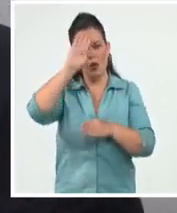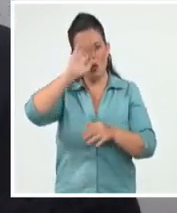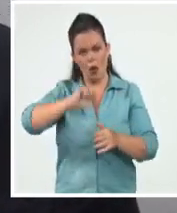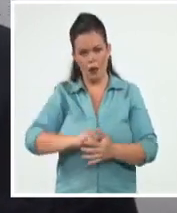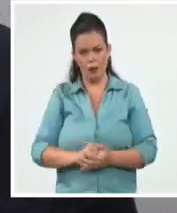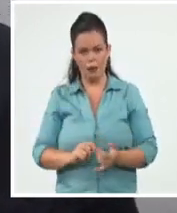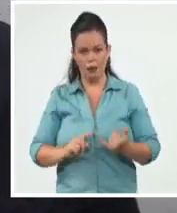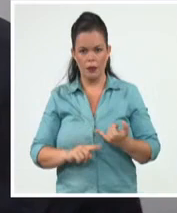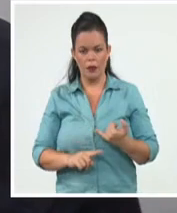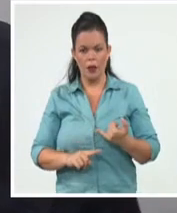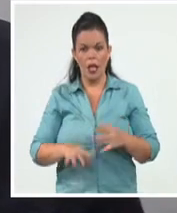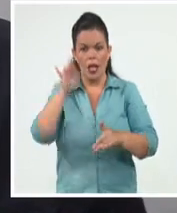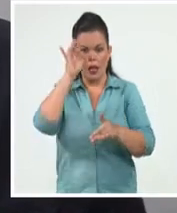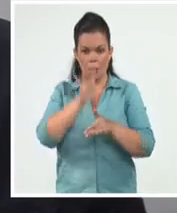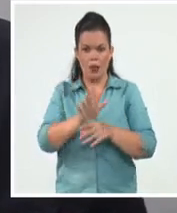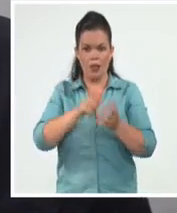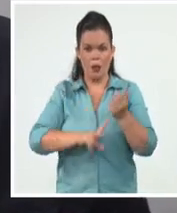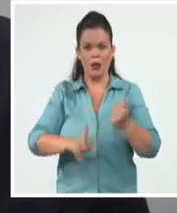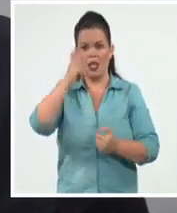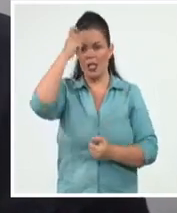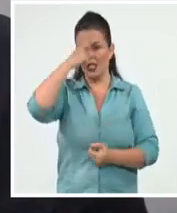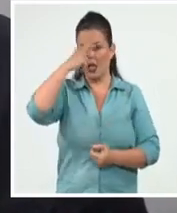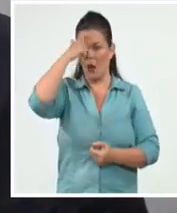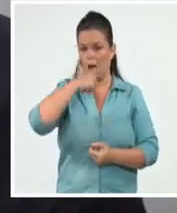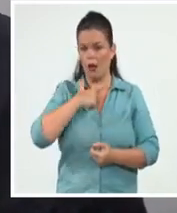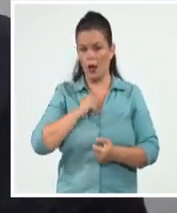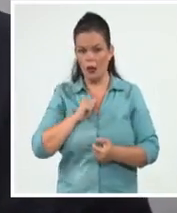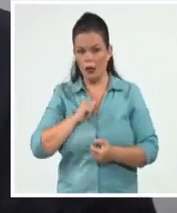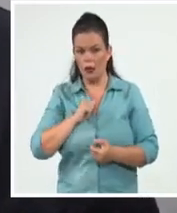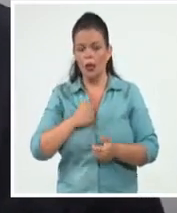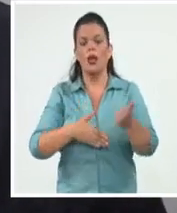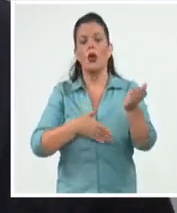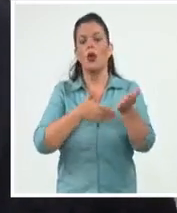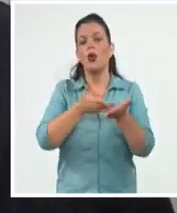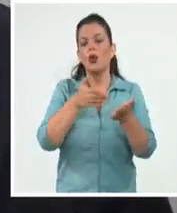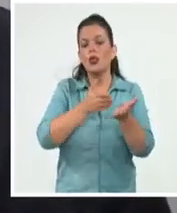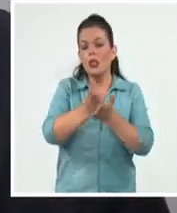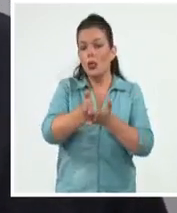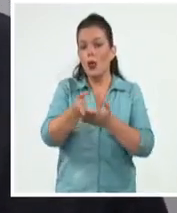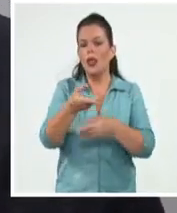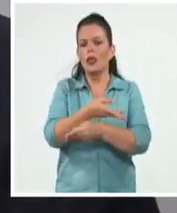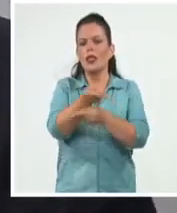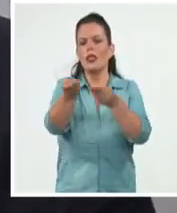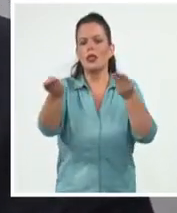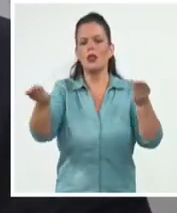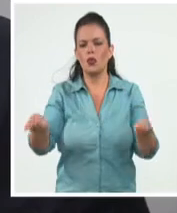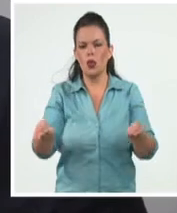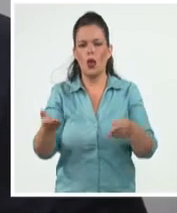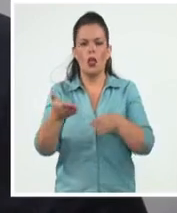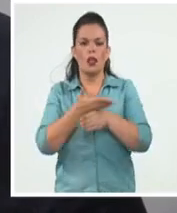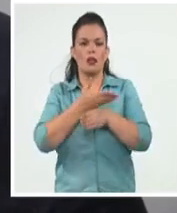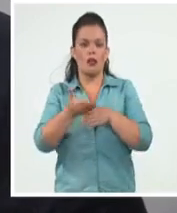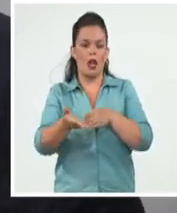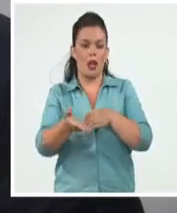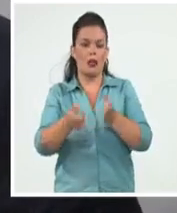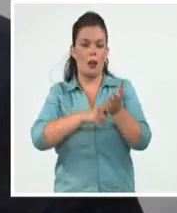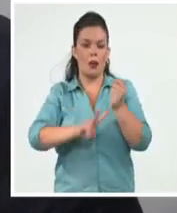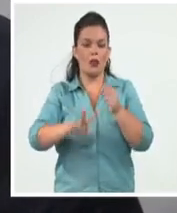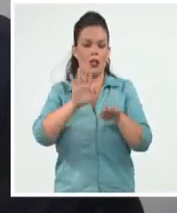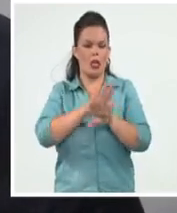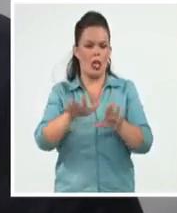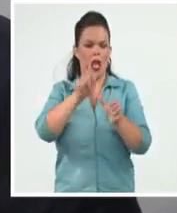provincia Ciego de Ávila, y bueno, continuará su distribución en los territorios que están previstos de forma gradual.